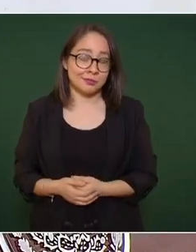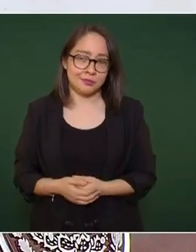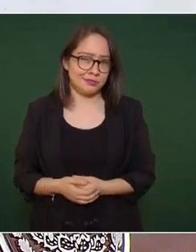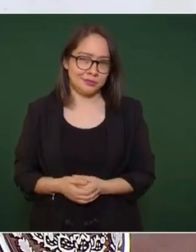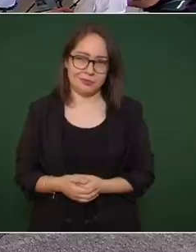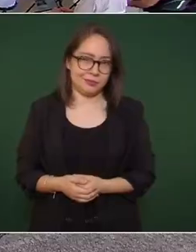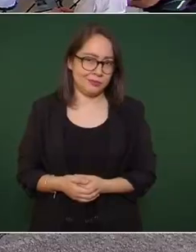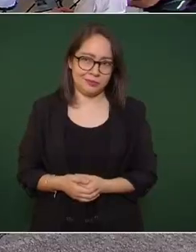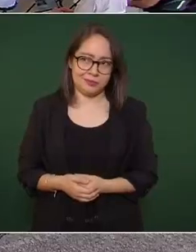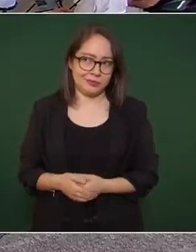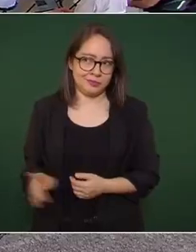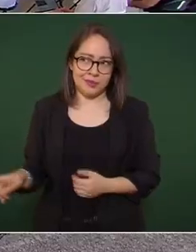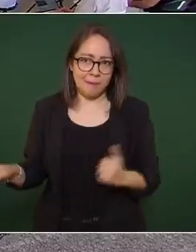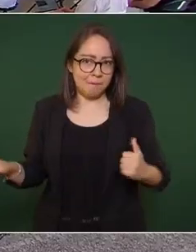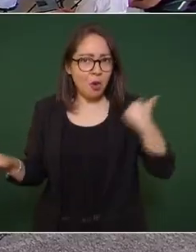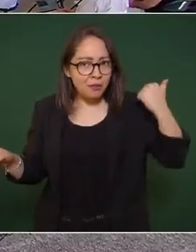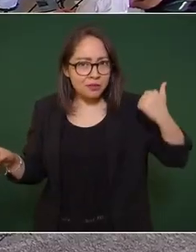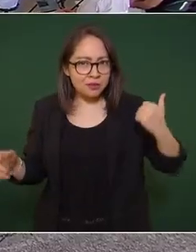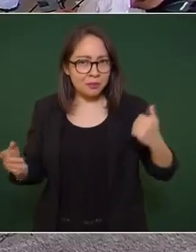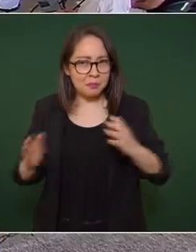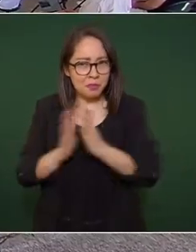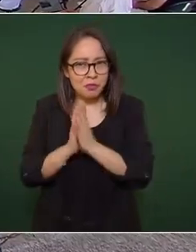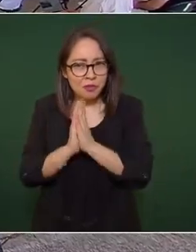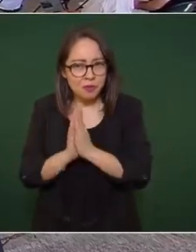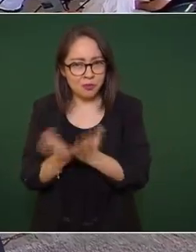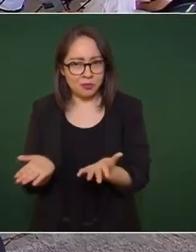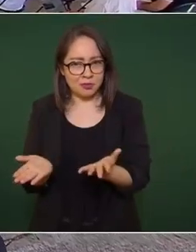abuso, un descaro.